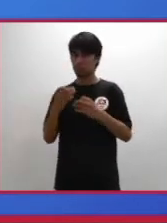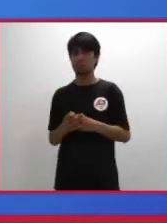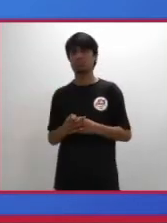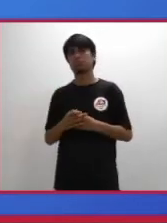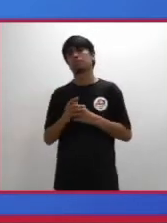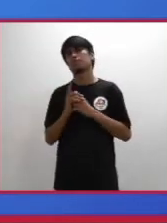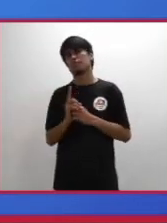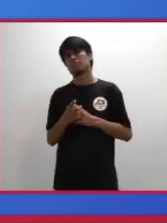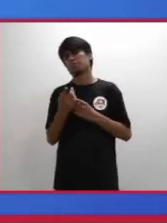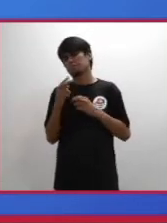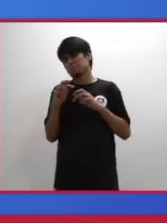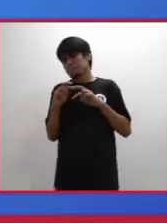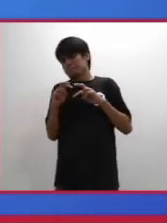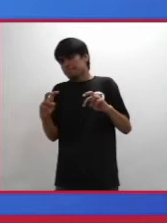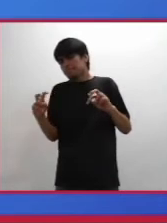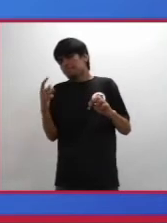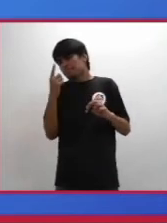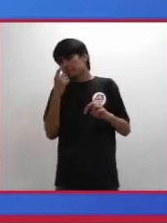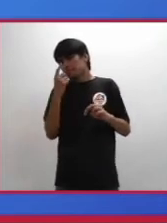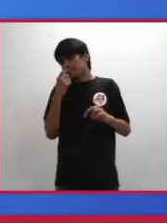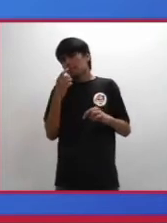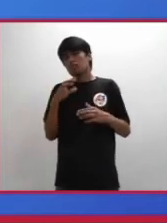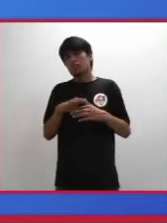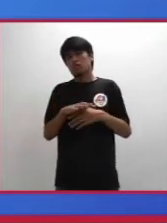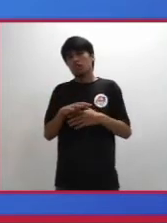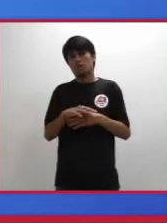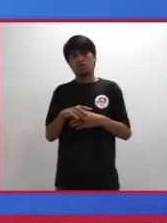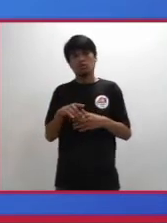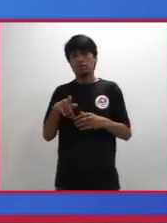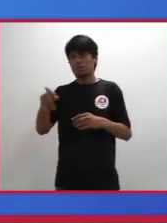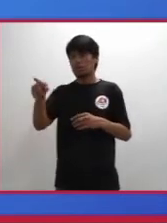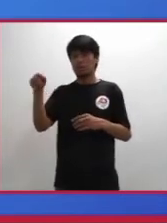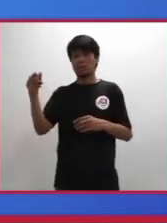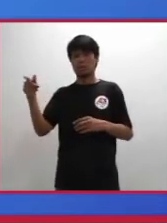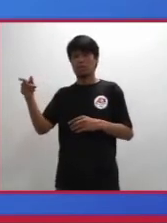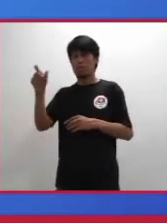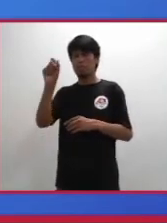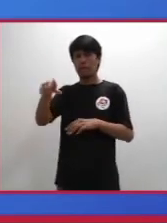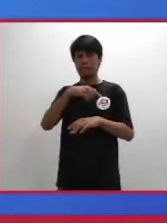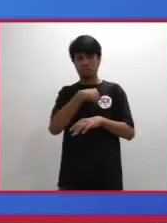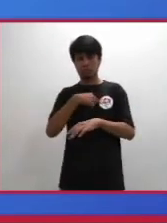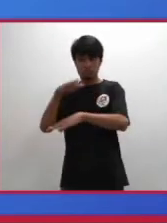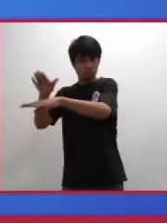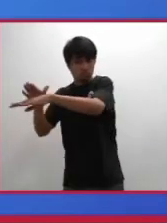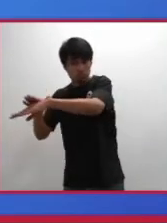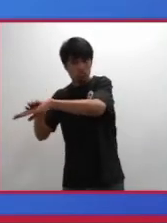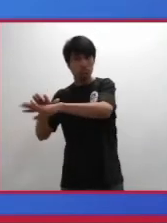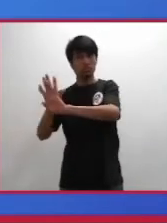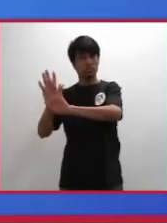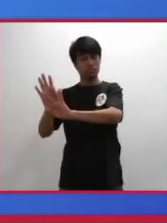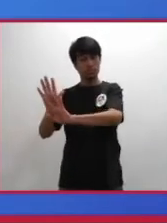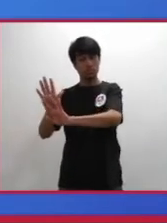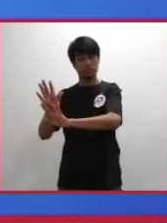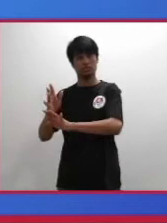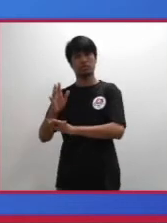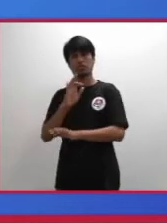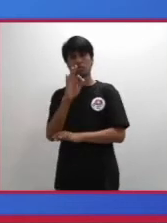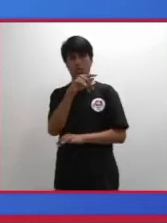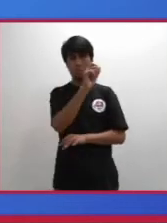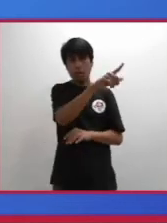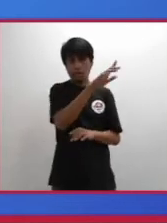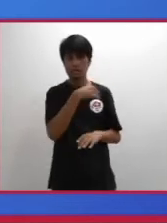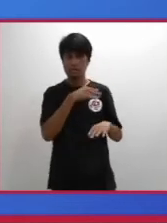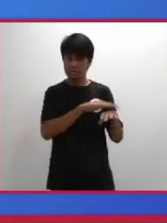analizar la intervención de los obreros o las personas directamente afectadas en obras. Por